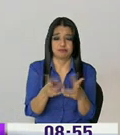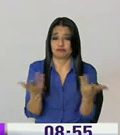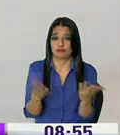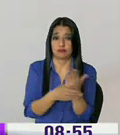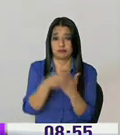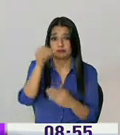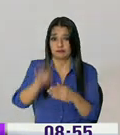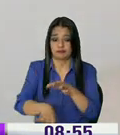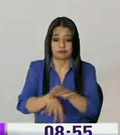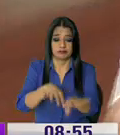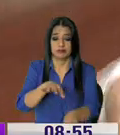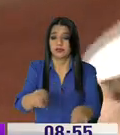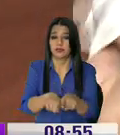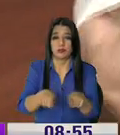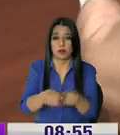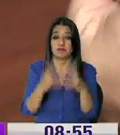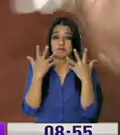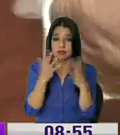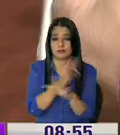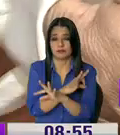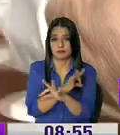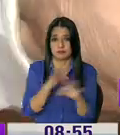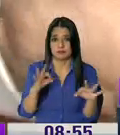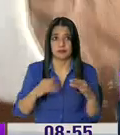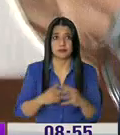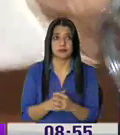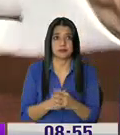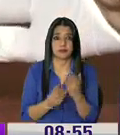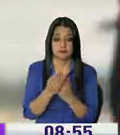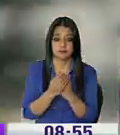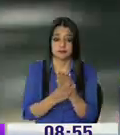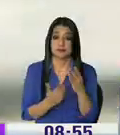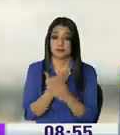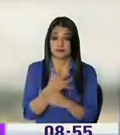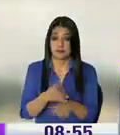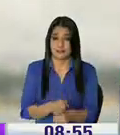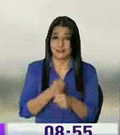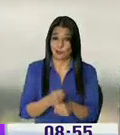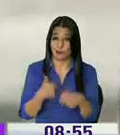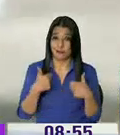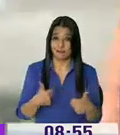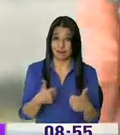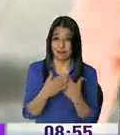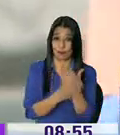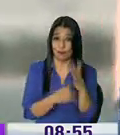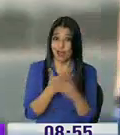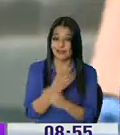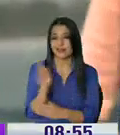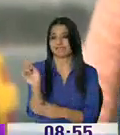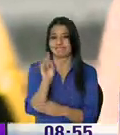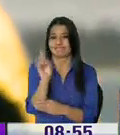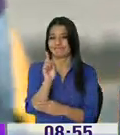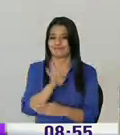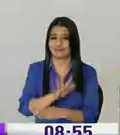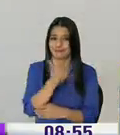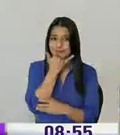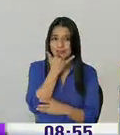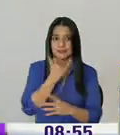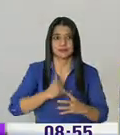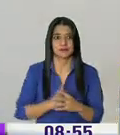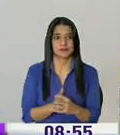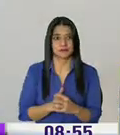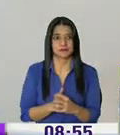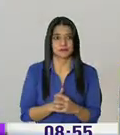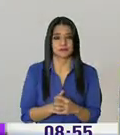de no lavarnos las manos. La falsa apariencia de seguridad que hacen sentir los guantes puede ser contraproducente. La persona